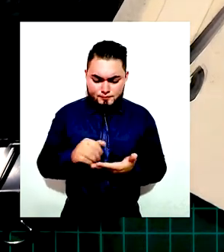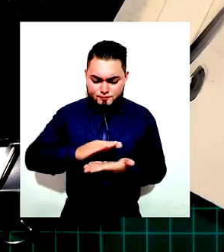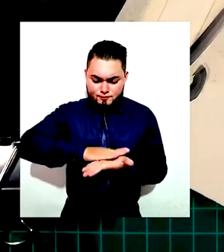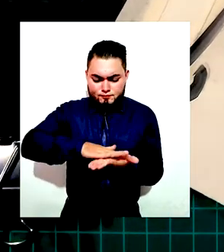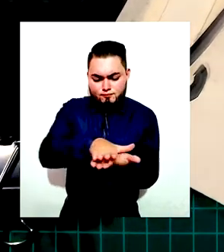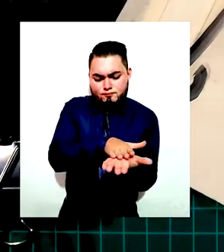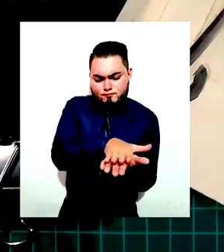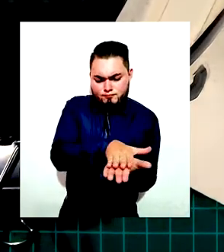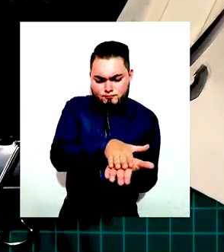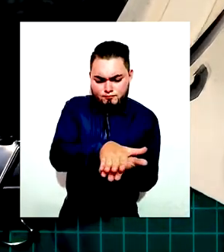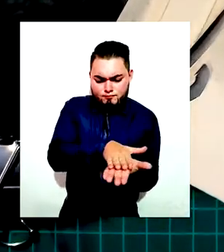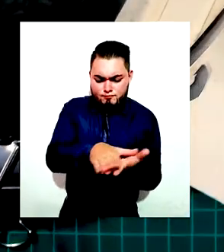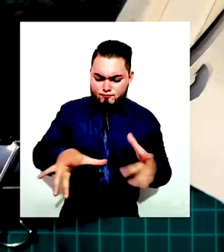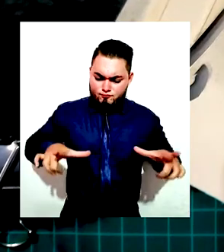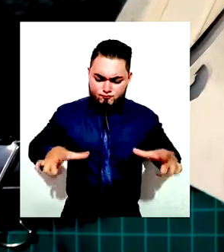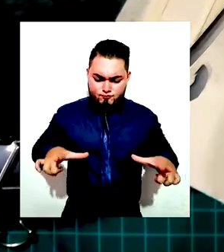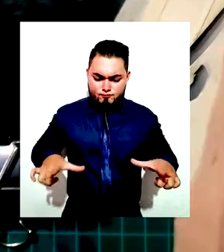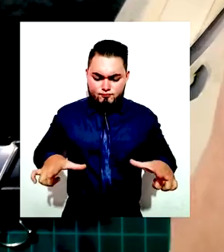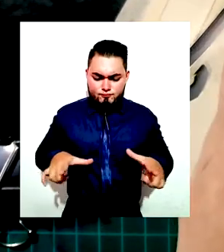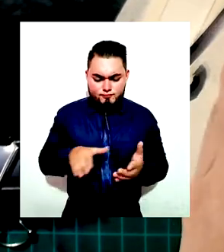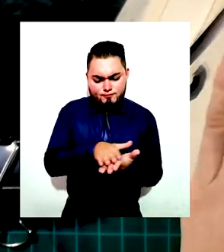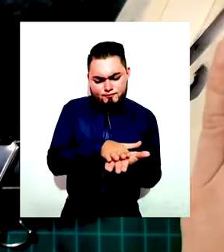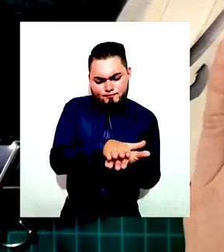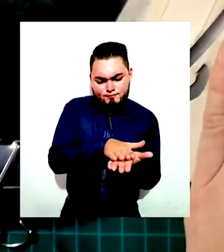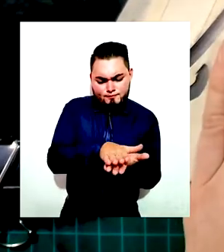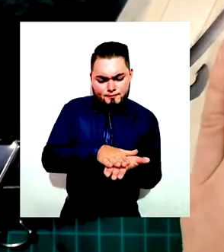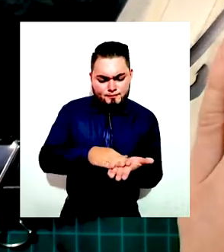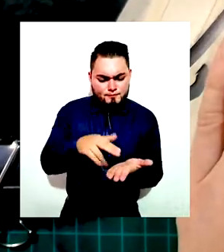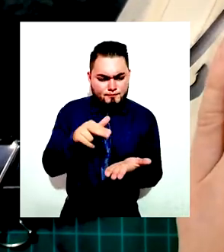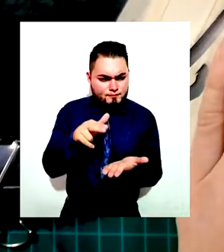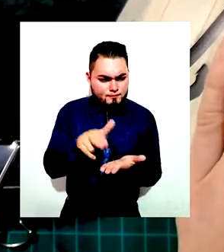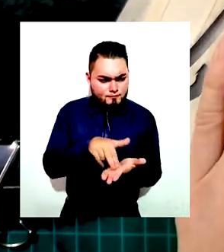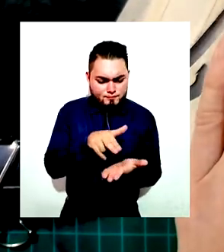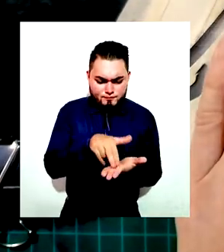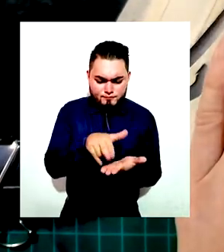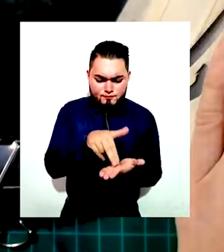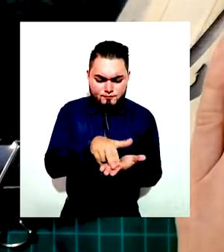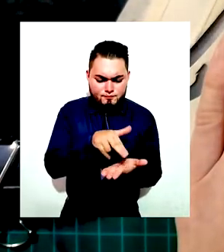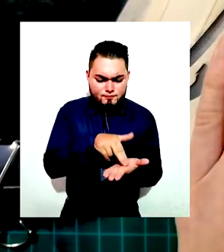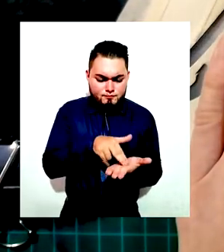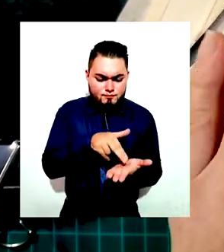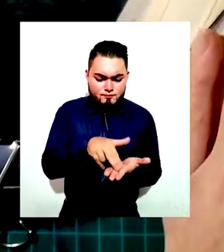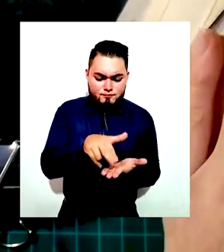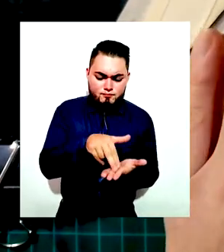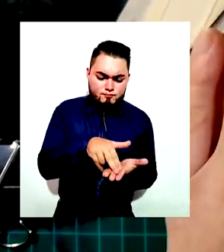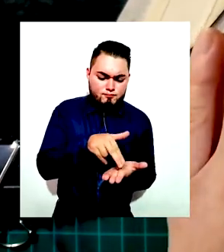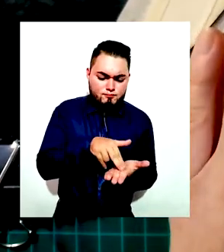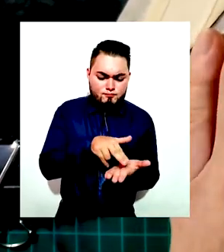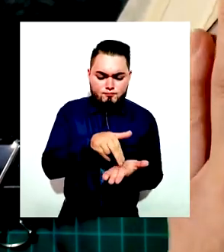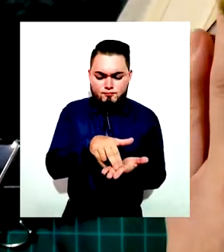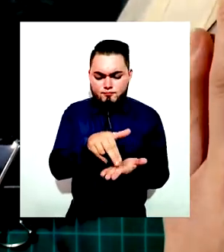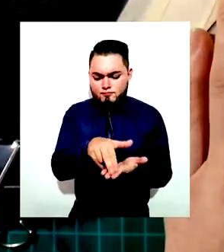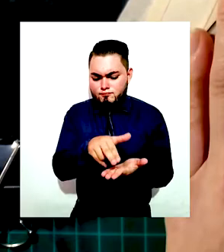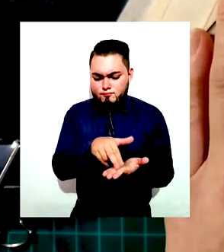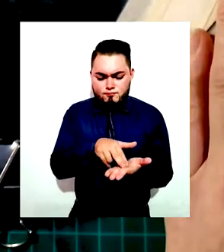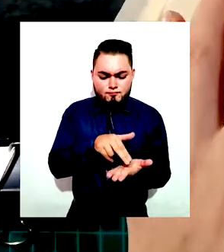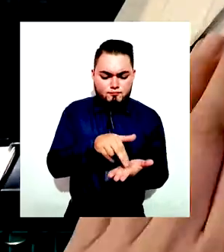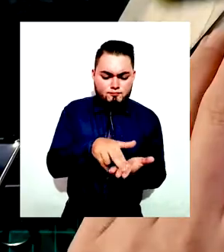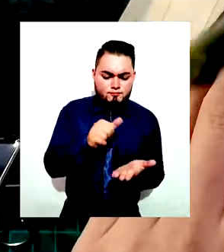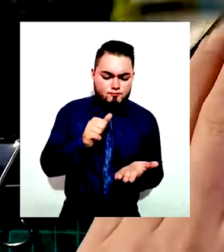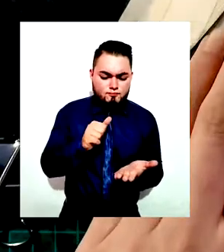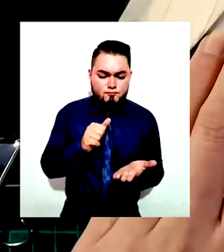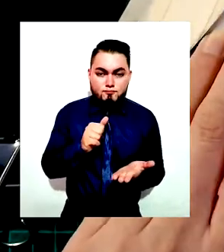plantilla sobre la lámina plástica. Me ayudo de cinta de enmascarar para que mi plantilla no se mueva. Y con un pincel, una esponja o